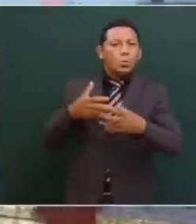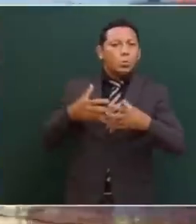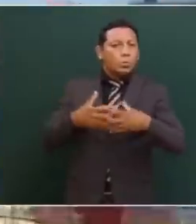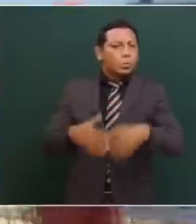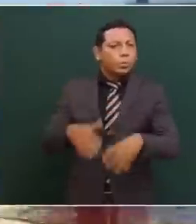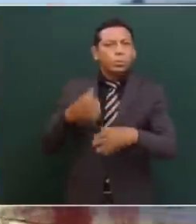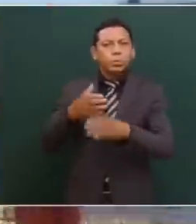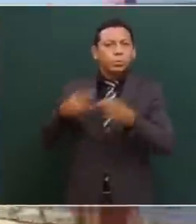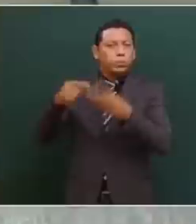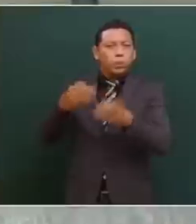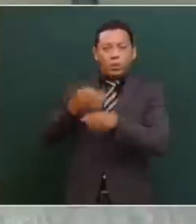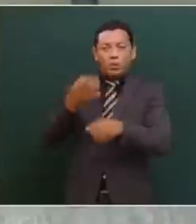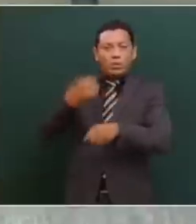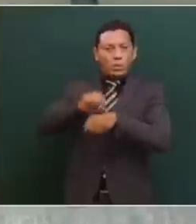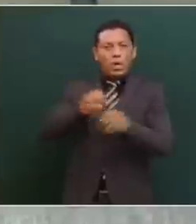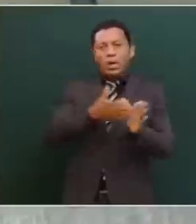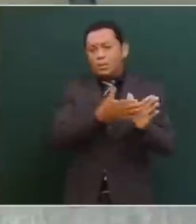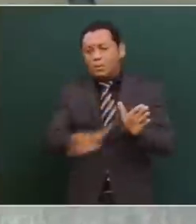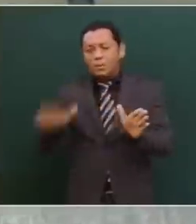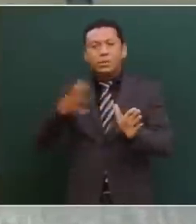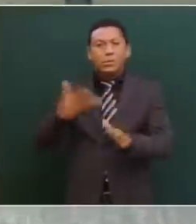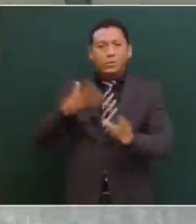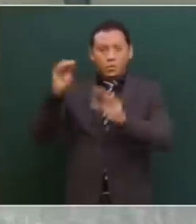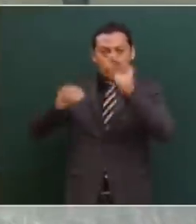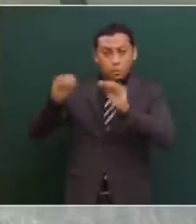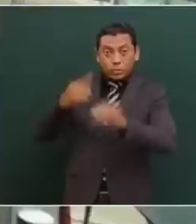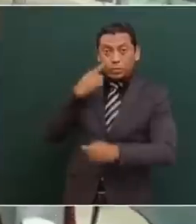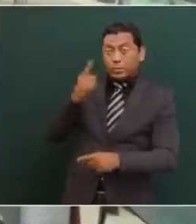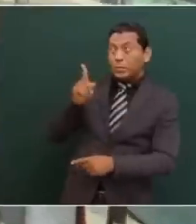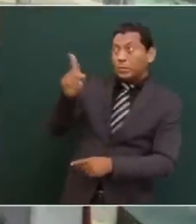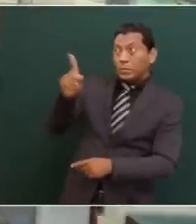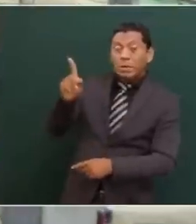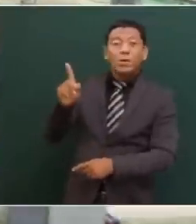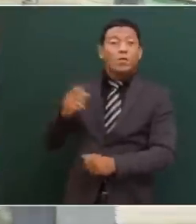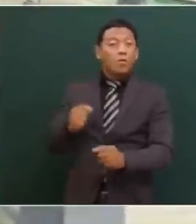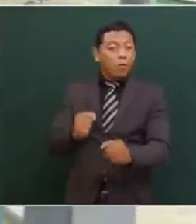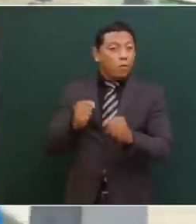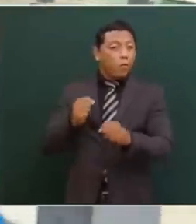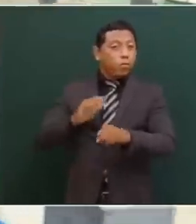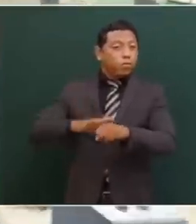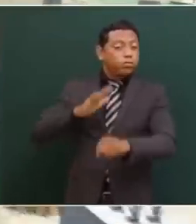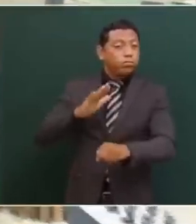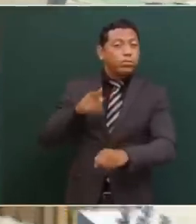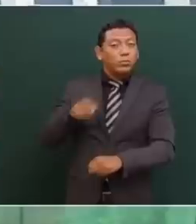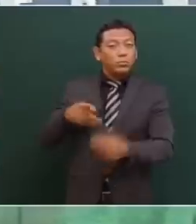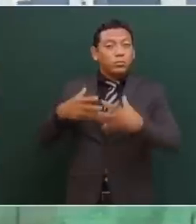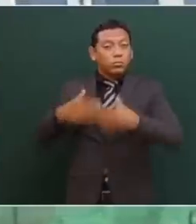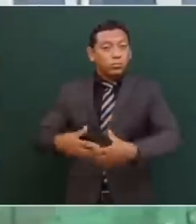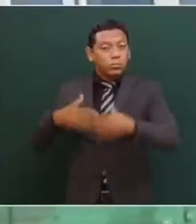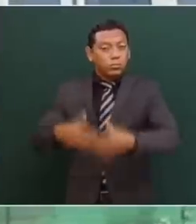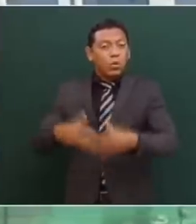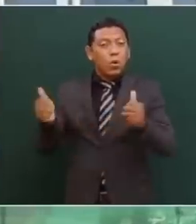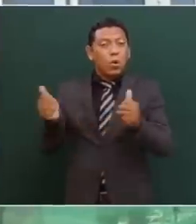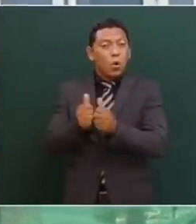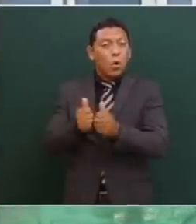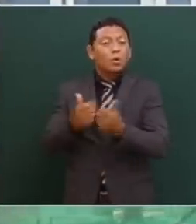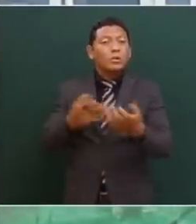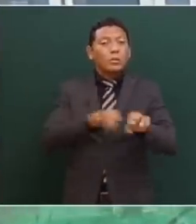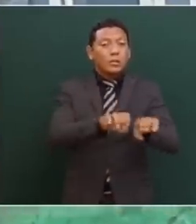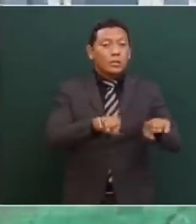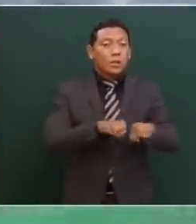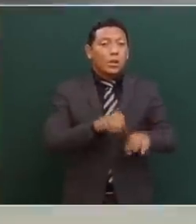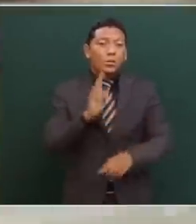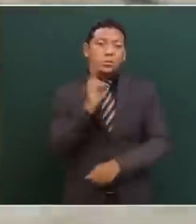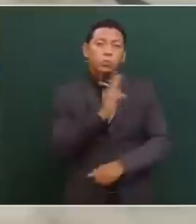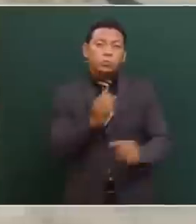refinería. Esta semana se llevó a cabo la instalación de un tambor de condensado aceitoso de alta presión en la planta reformadora, junto con un equipo receptor de